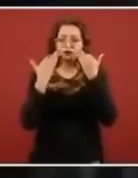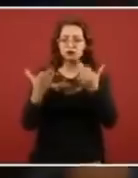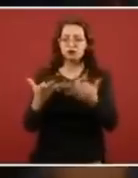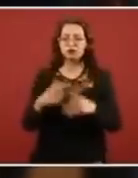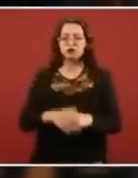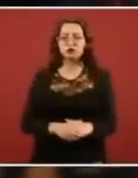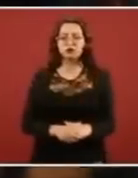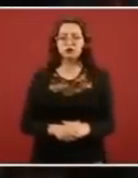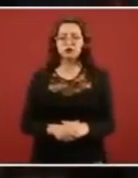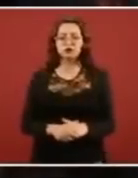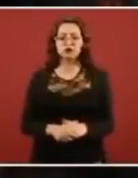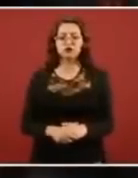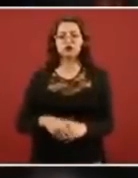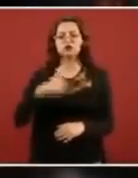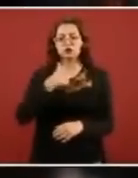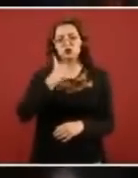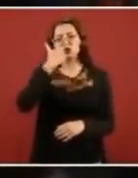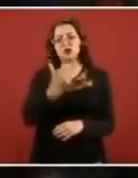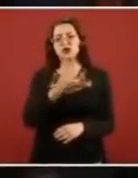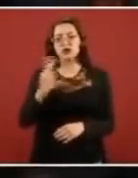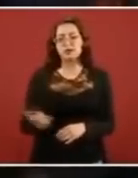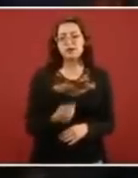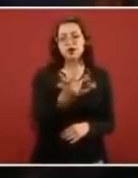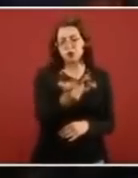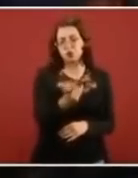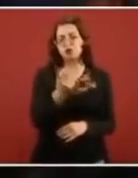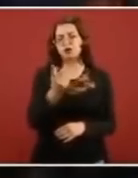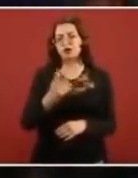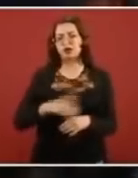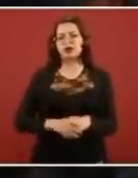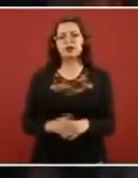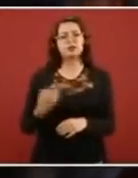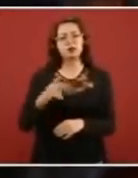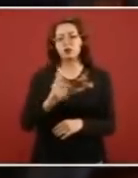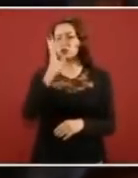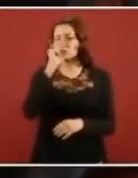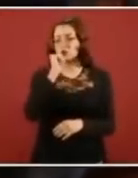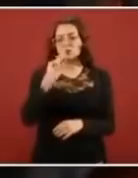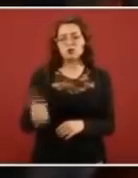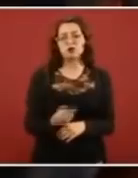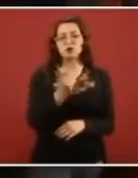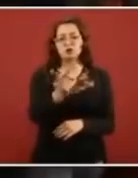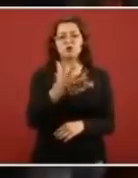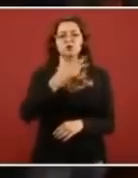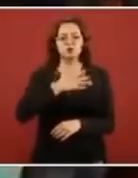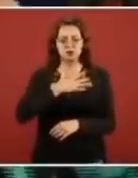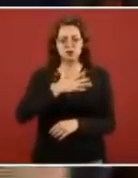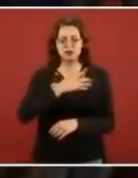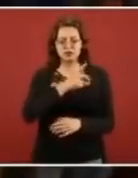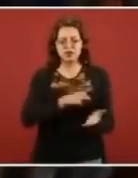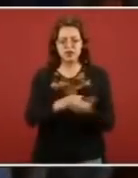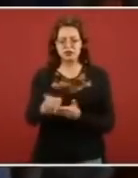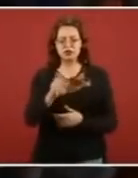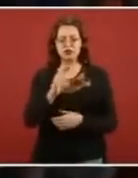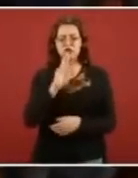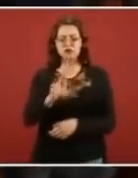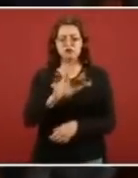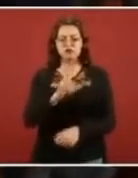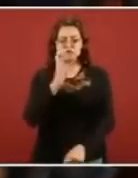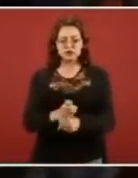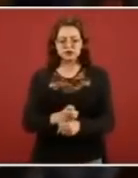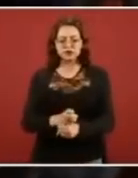yo quería hacerle una pregunta, ¿no? Pero no la voy a poder hacer porque quiero usar mi derecho a réplica. Es lamentable